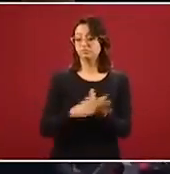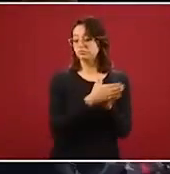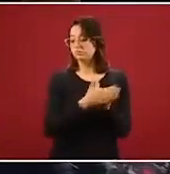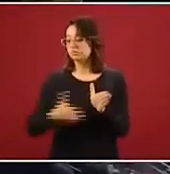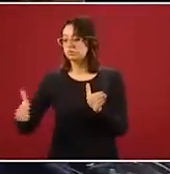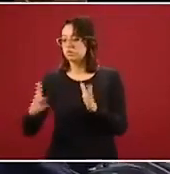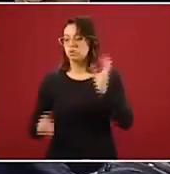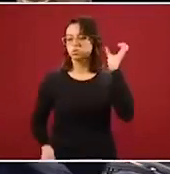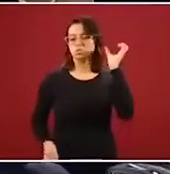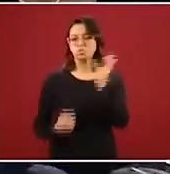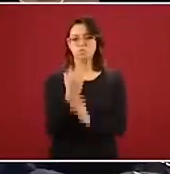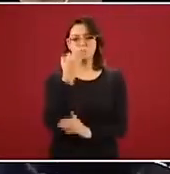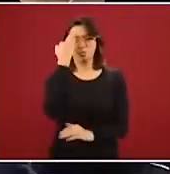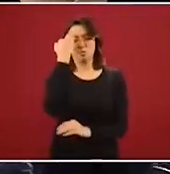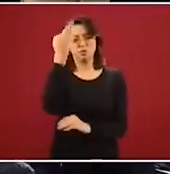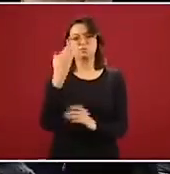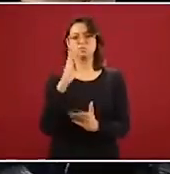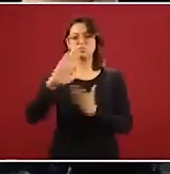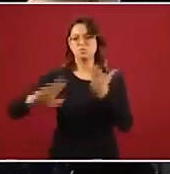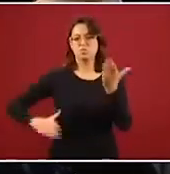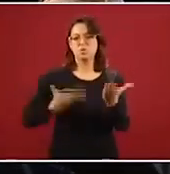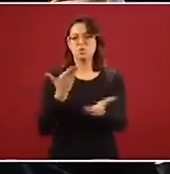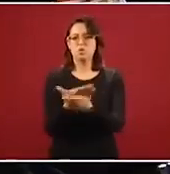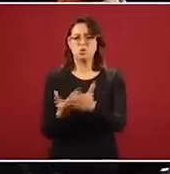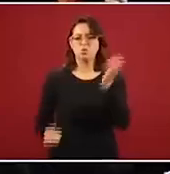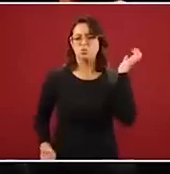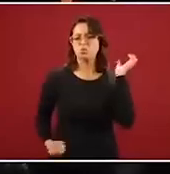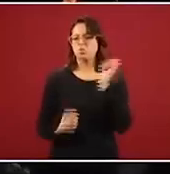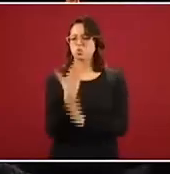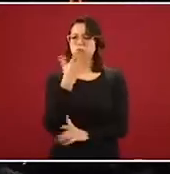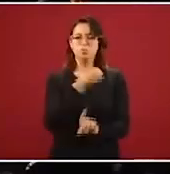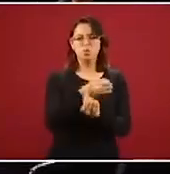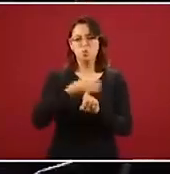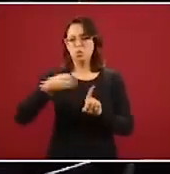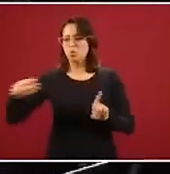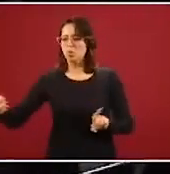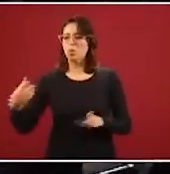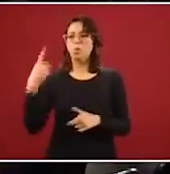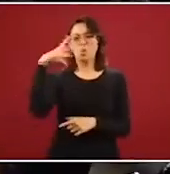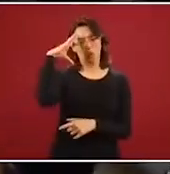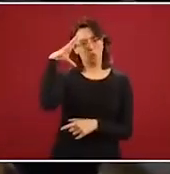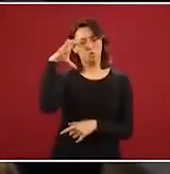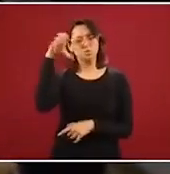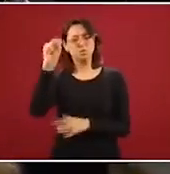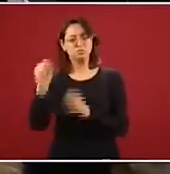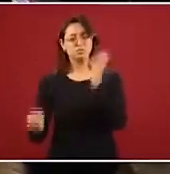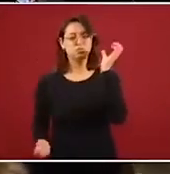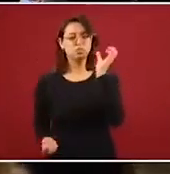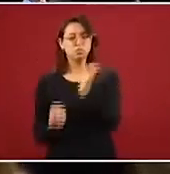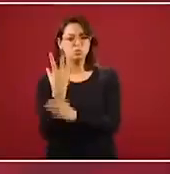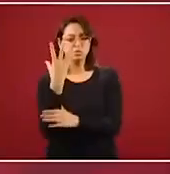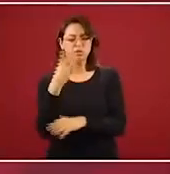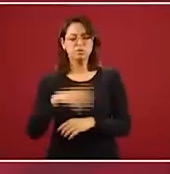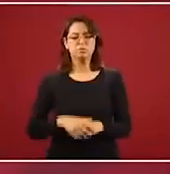Es todo un replanteamiento, son reacomodos, son concepciones nuevas, es un cambio